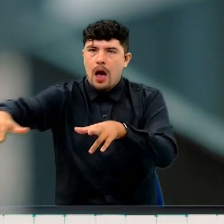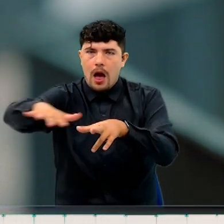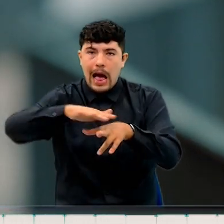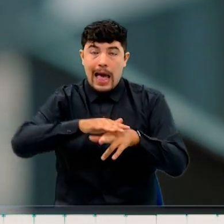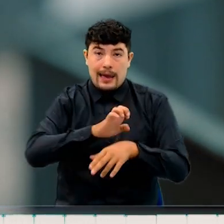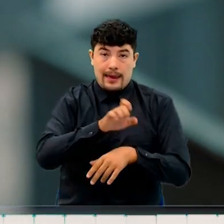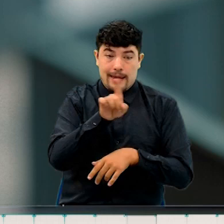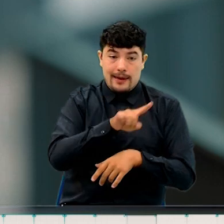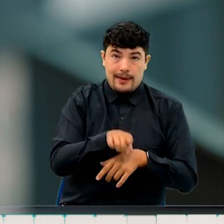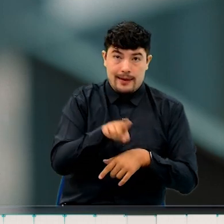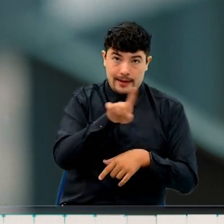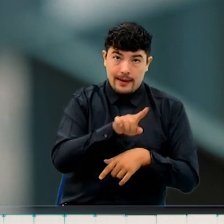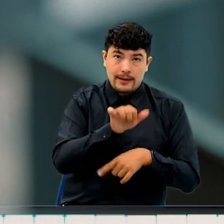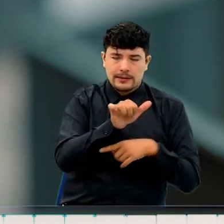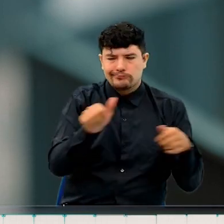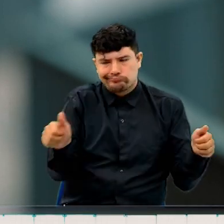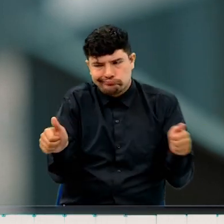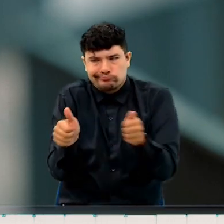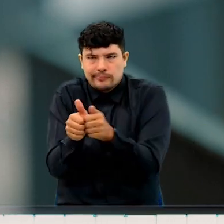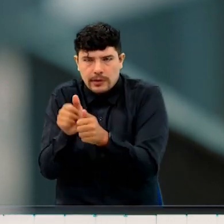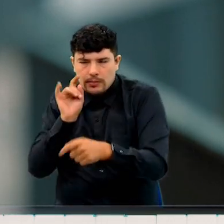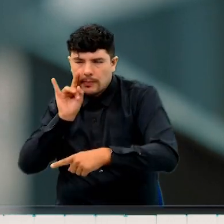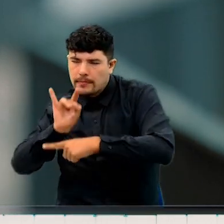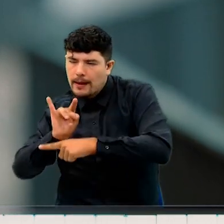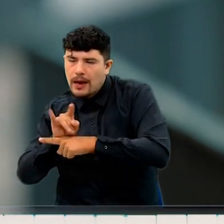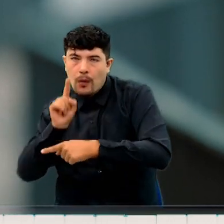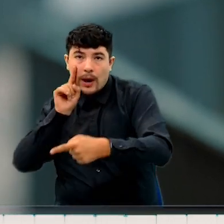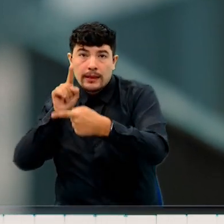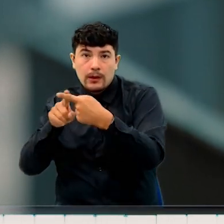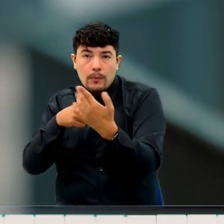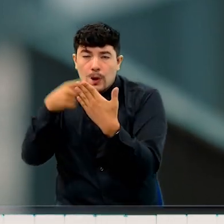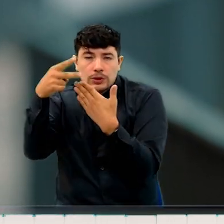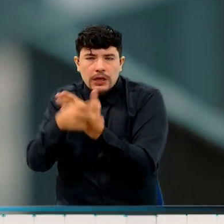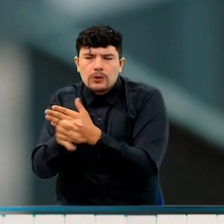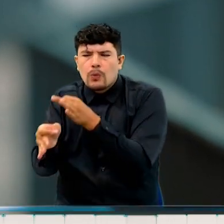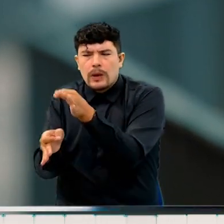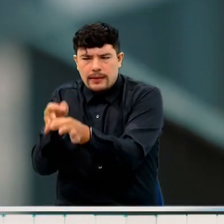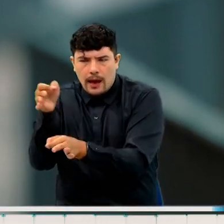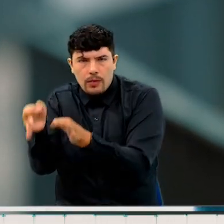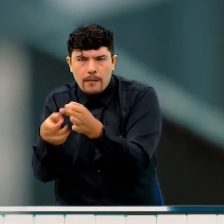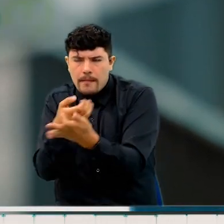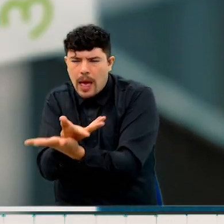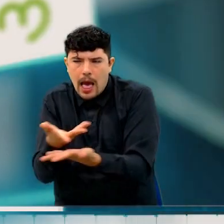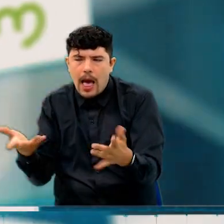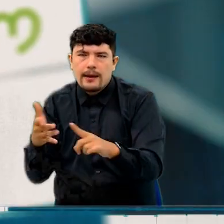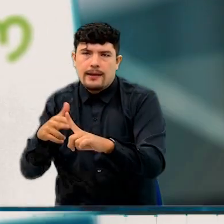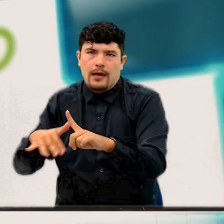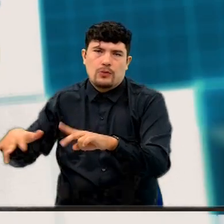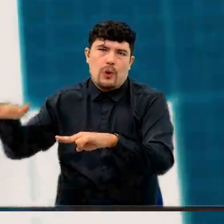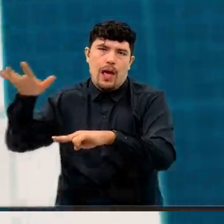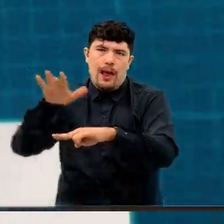ESA, que a través de diferentes iniciativas busca promover el cuidado de los recursos naturales.